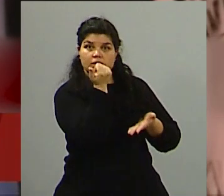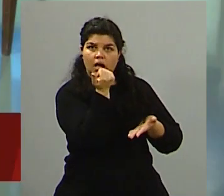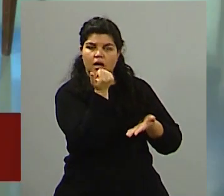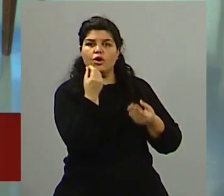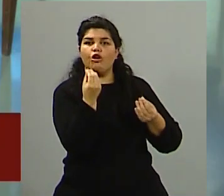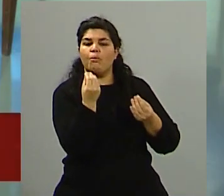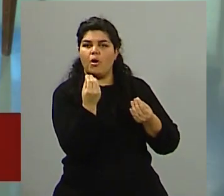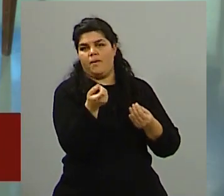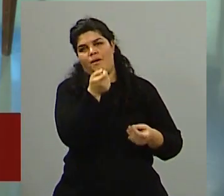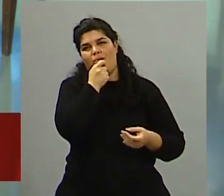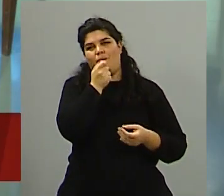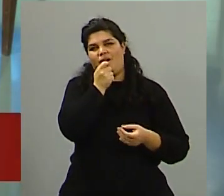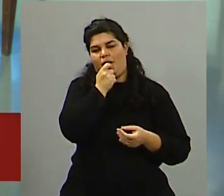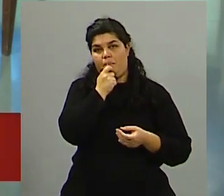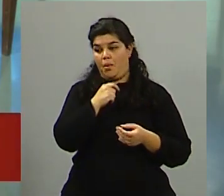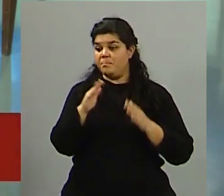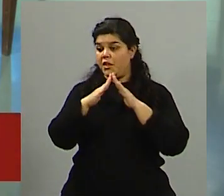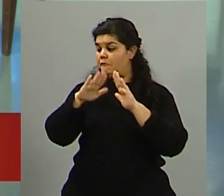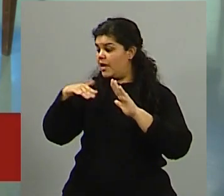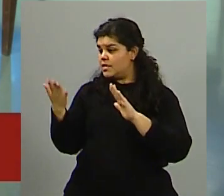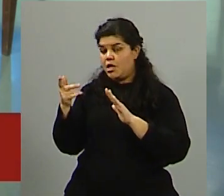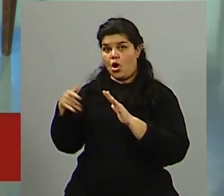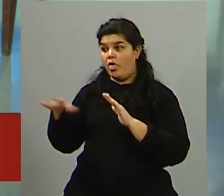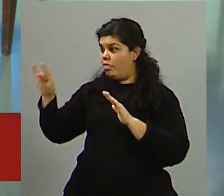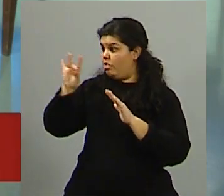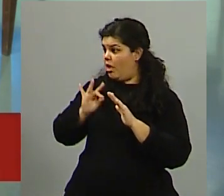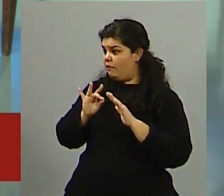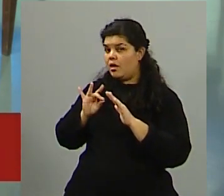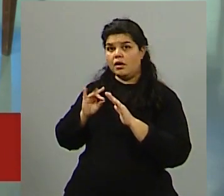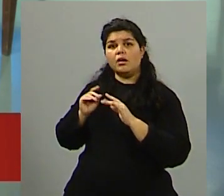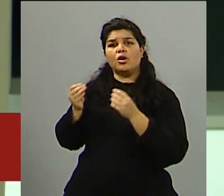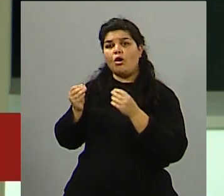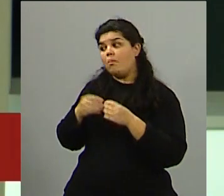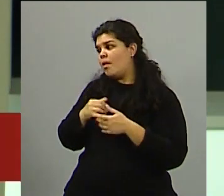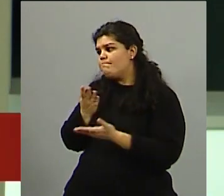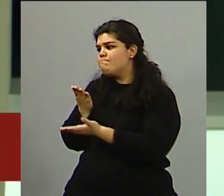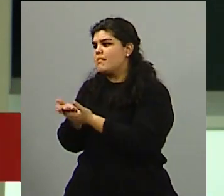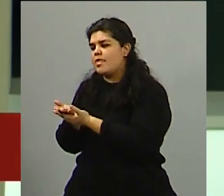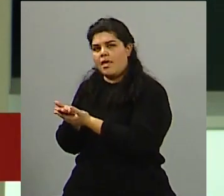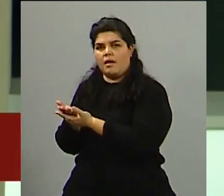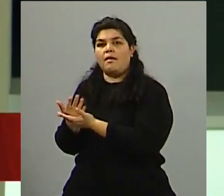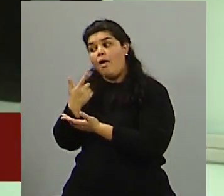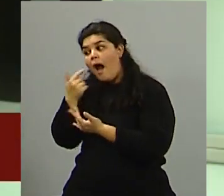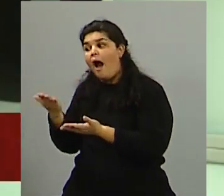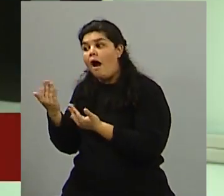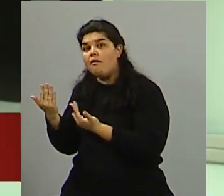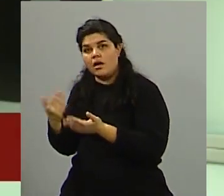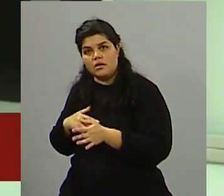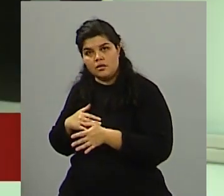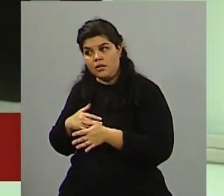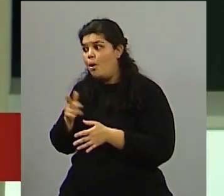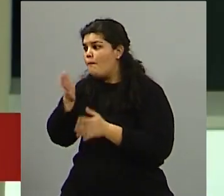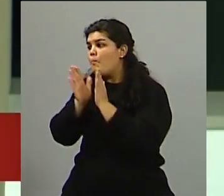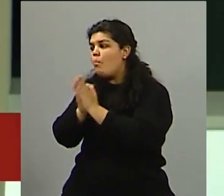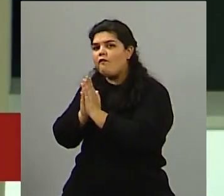debes plata, si tu vecino te debe plata, vos qué le vas a ir a decir a tu vecino, che, ¿cómo vas a hacer el fin de semana, pero